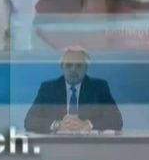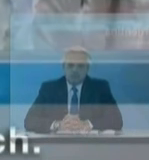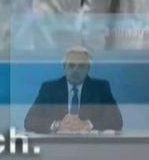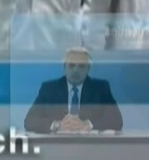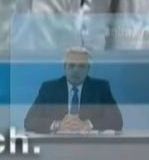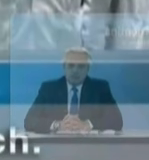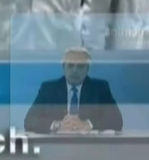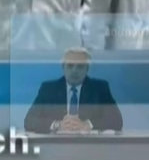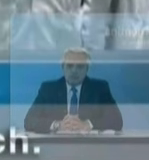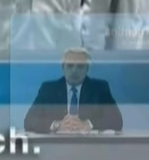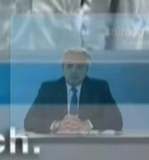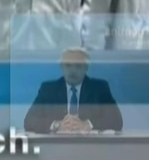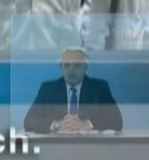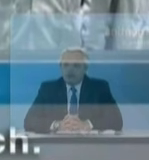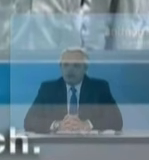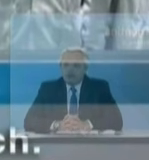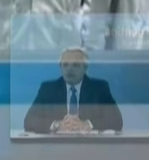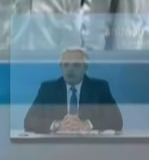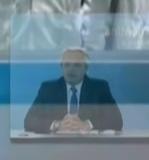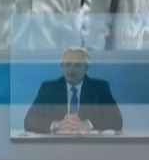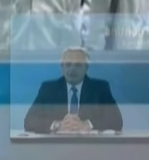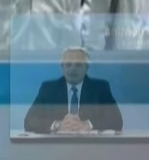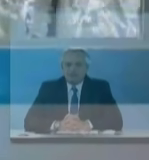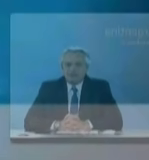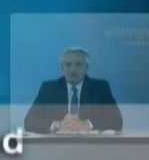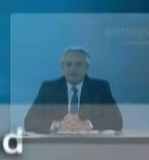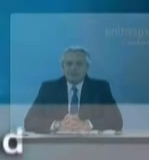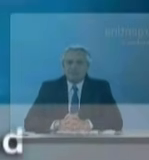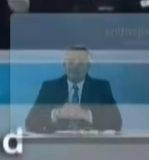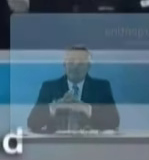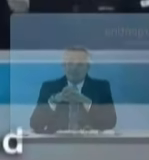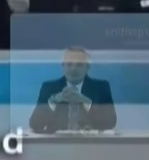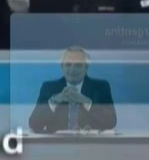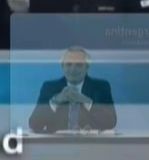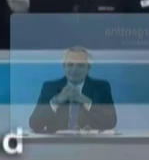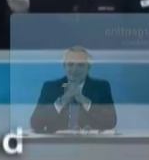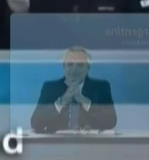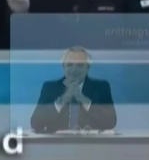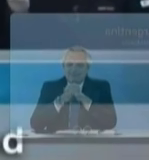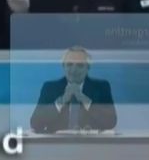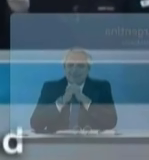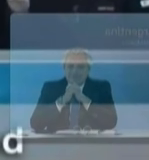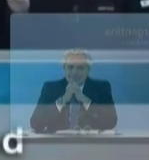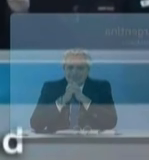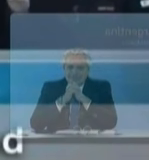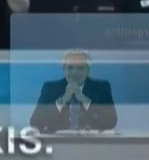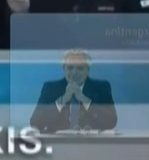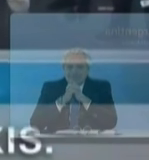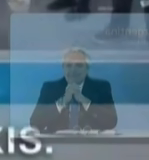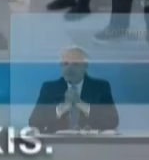supermediano biotech y saint james cumbre visual y altec a la corea del norte la producción de la